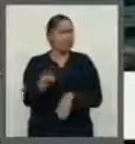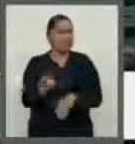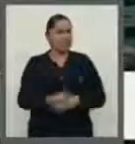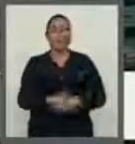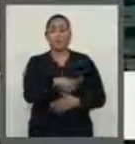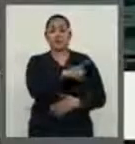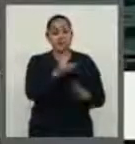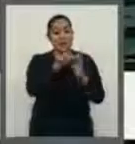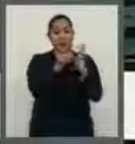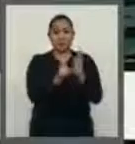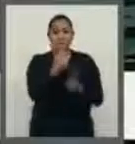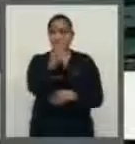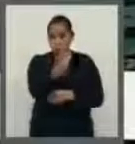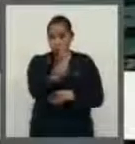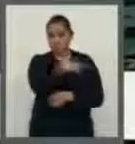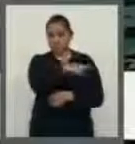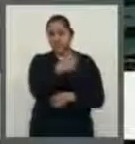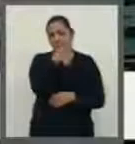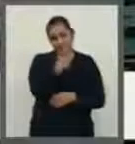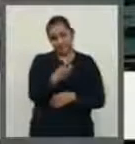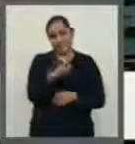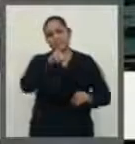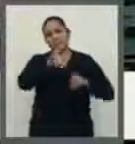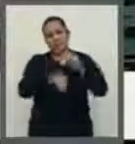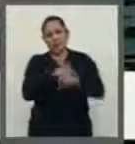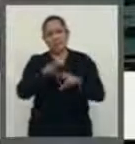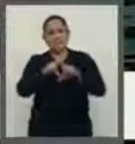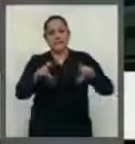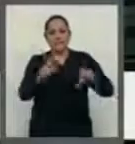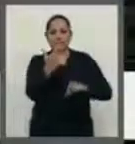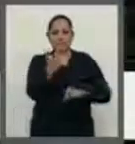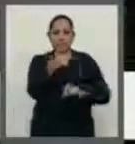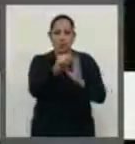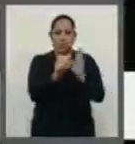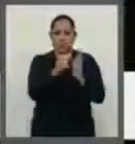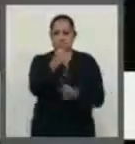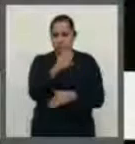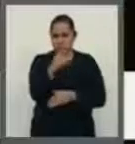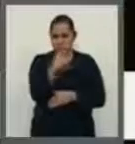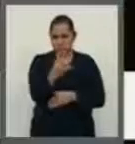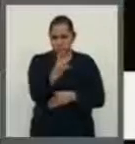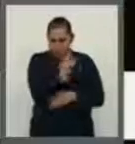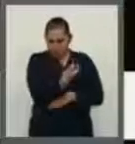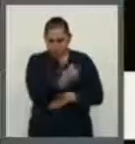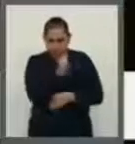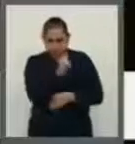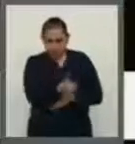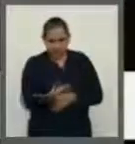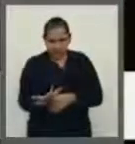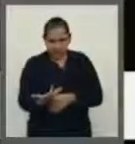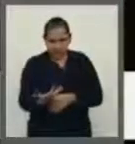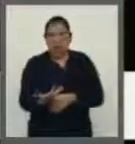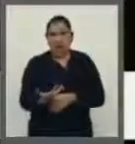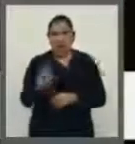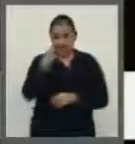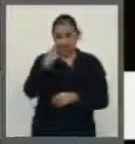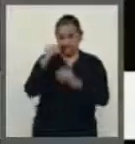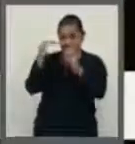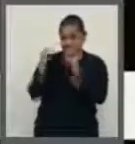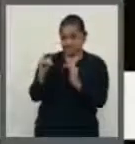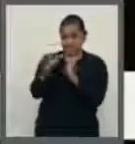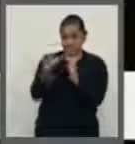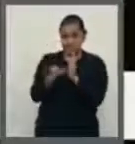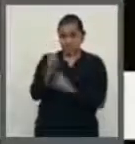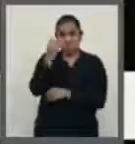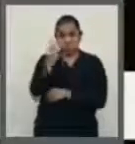que reglamenta el párrafo octavo del 134, eso es falso. El artículo segundo determina que esta ley tiene